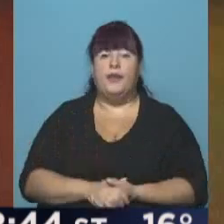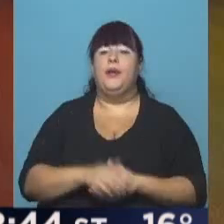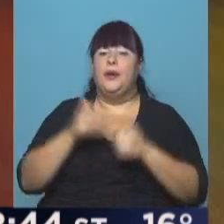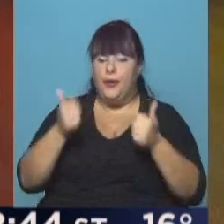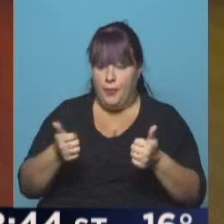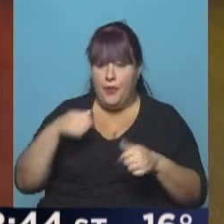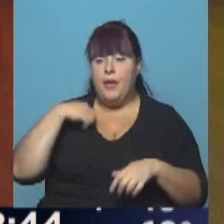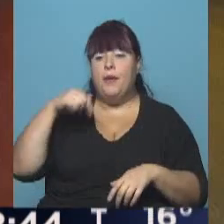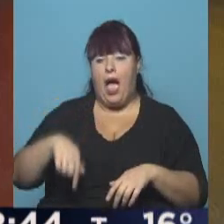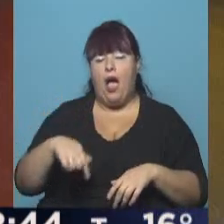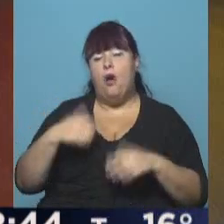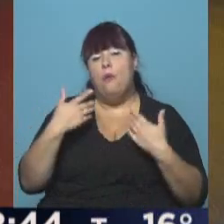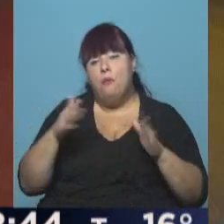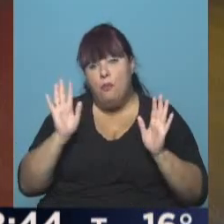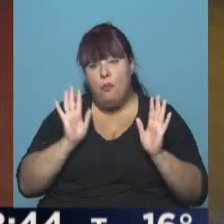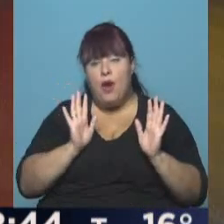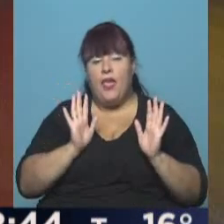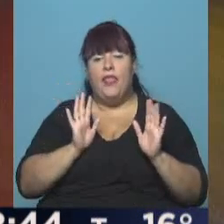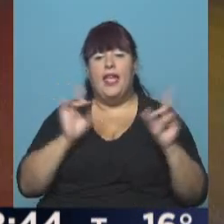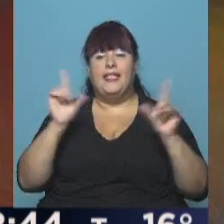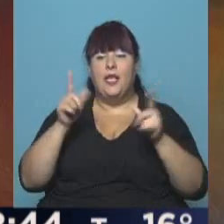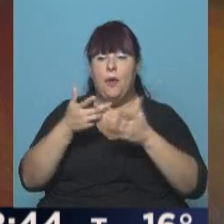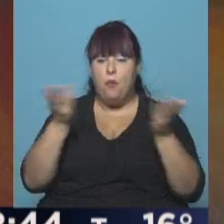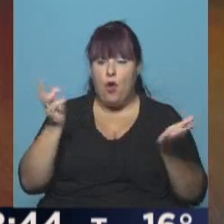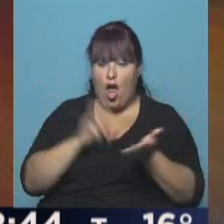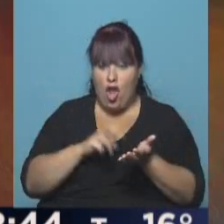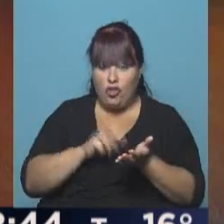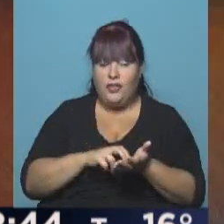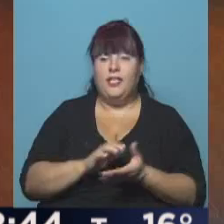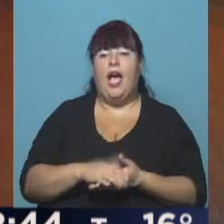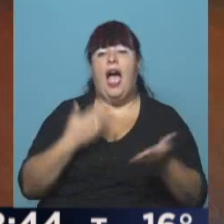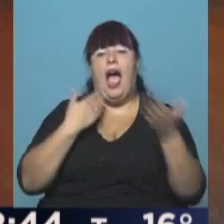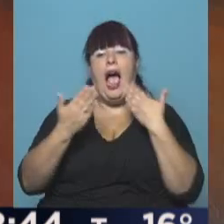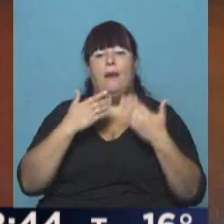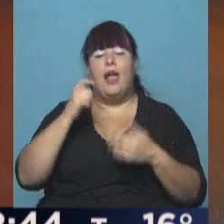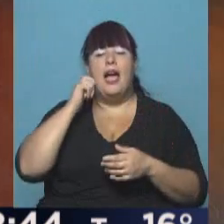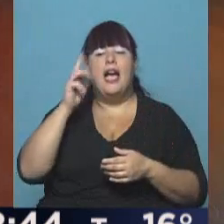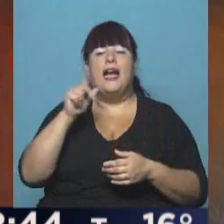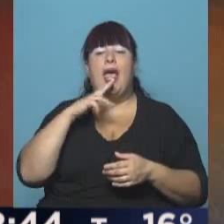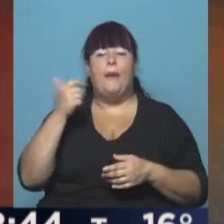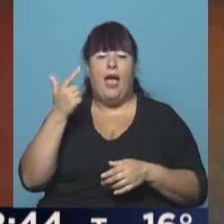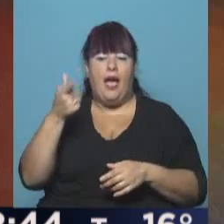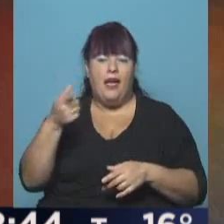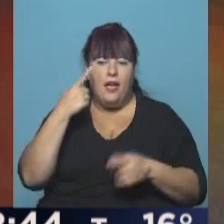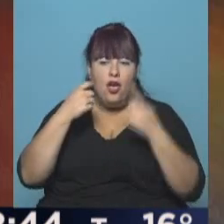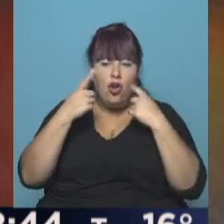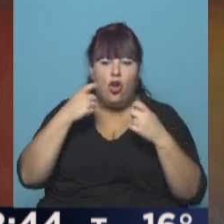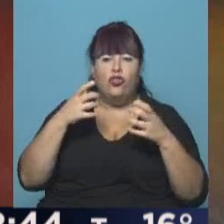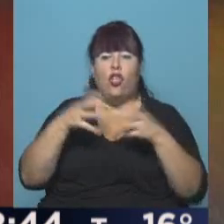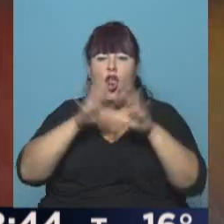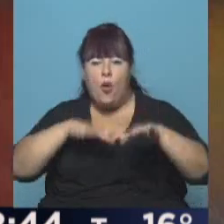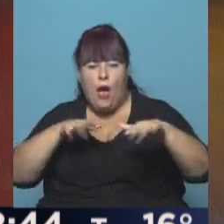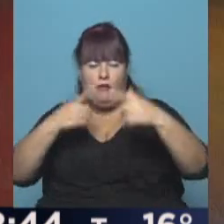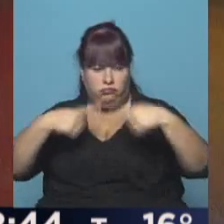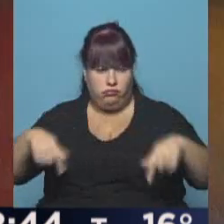Bien, estamos con posibilidades de Televisión Pública Noticias de hablar con Gustavo Gravia, seguidor de las barras